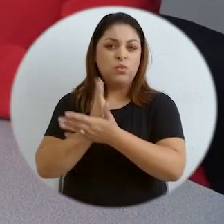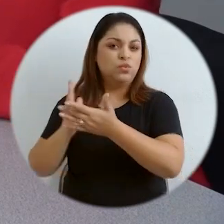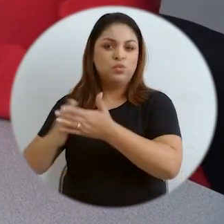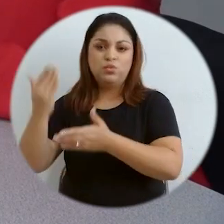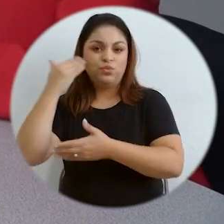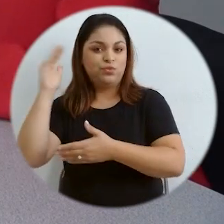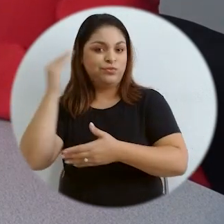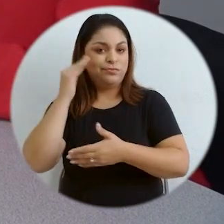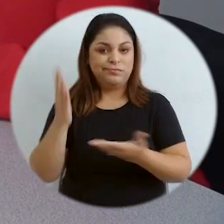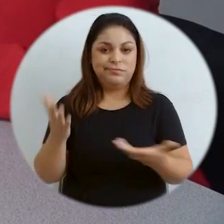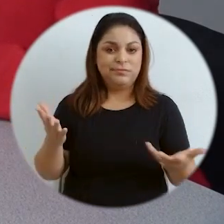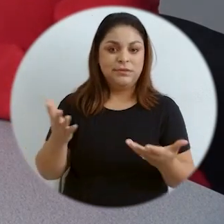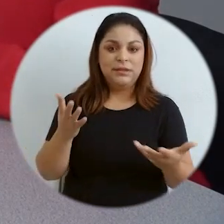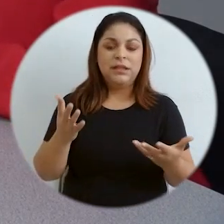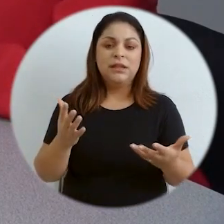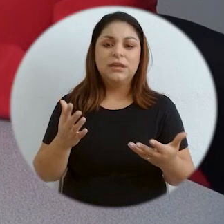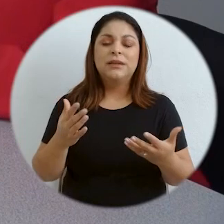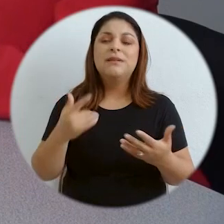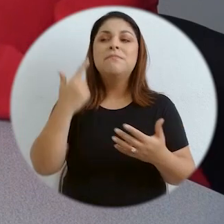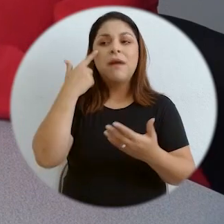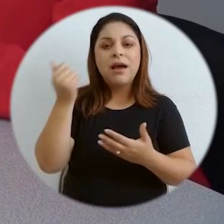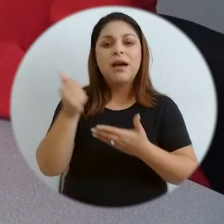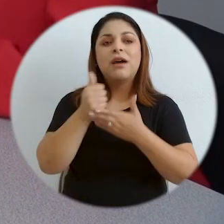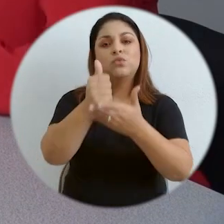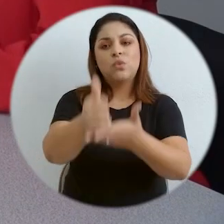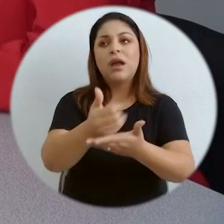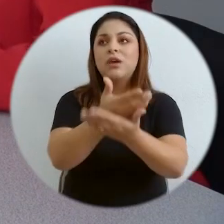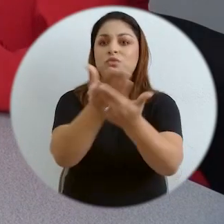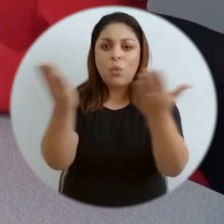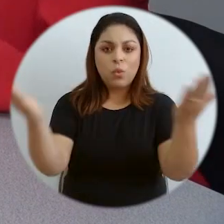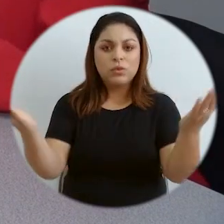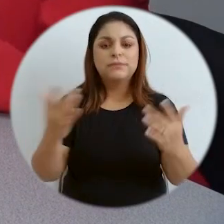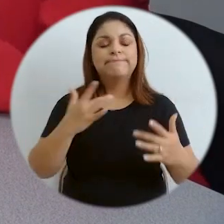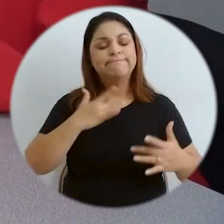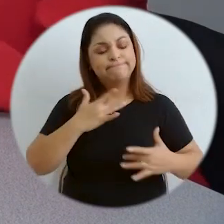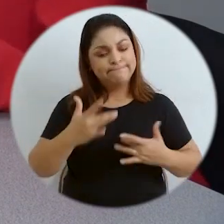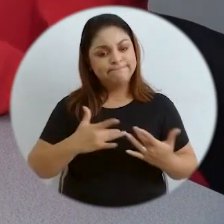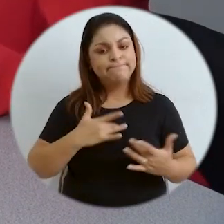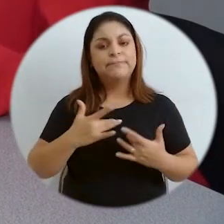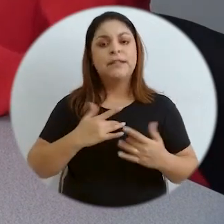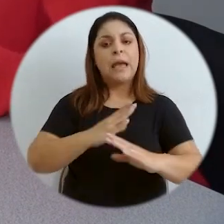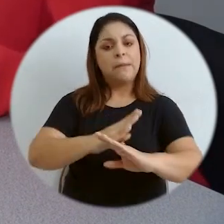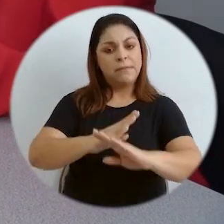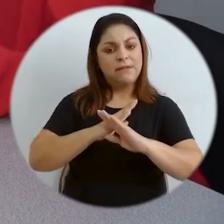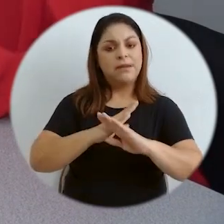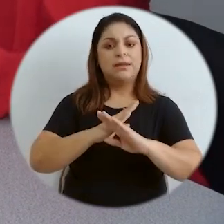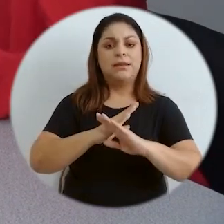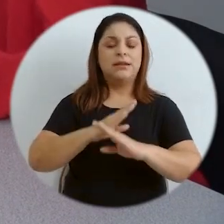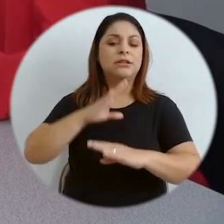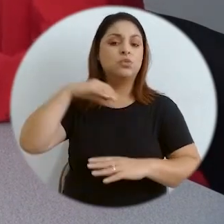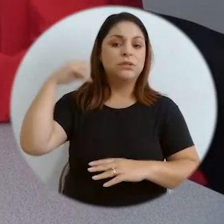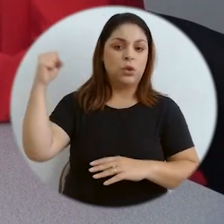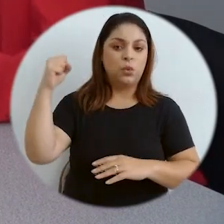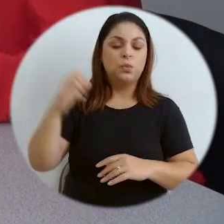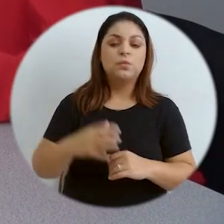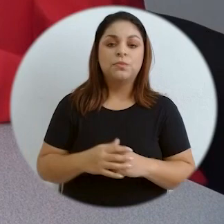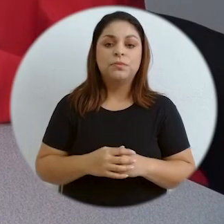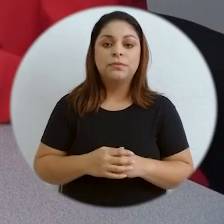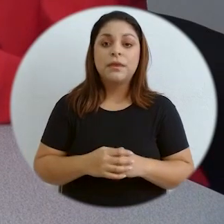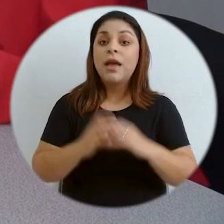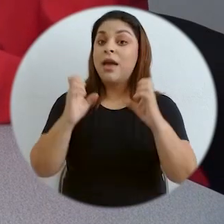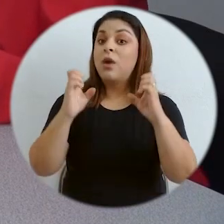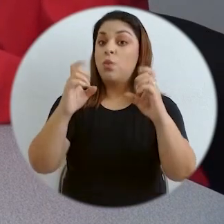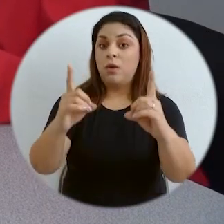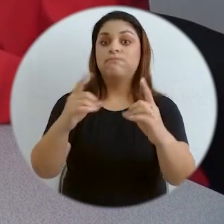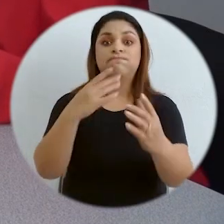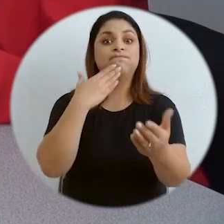todo esto, y la sensibilización para la prevención del suicidio. Sí, digamos, la educación es básica. Creo